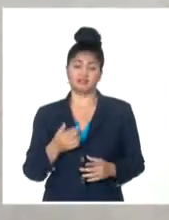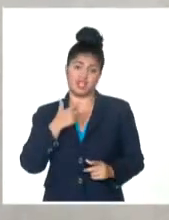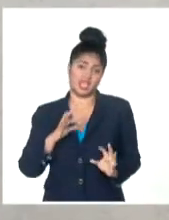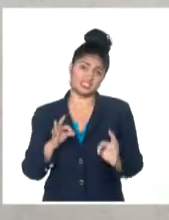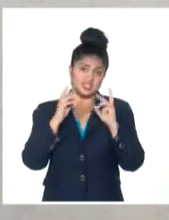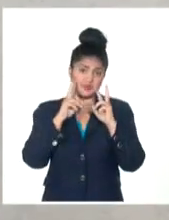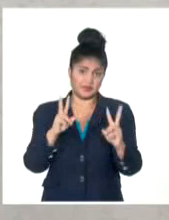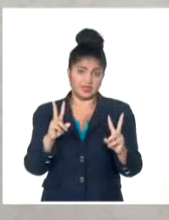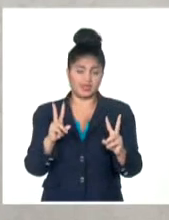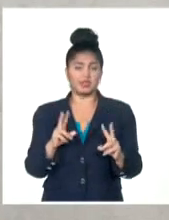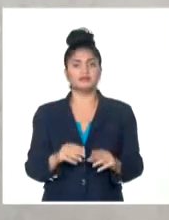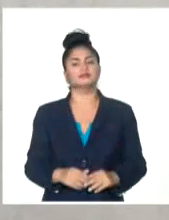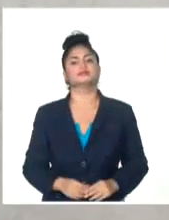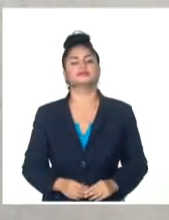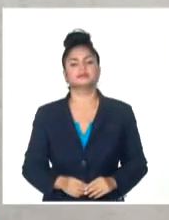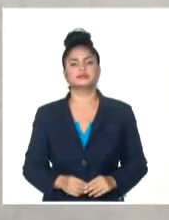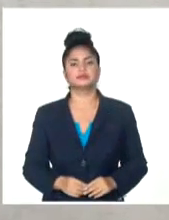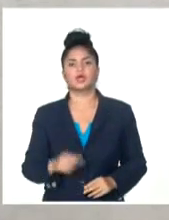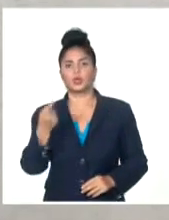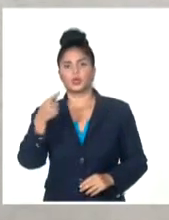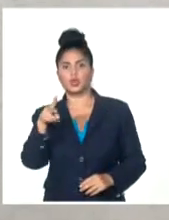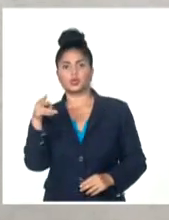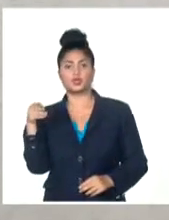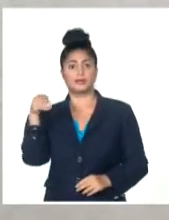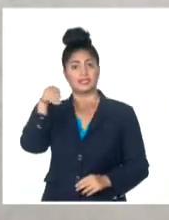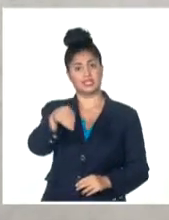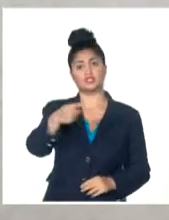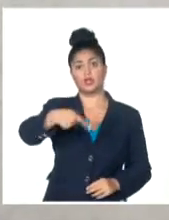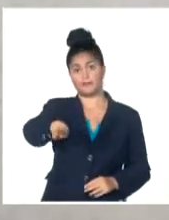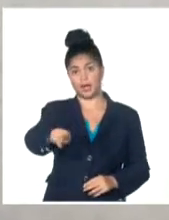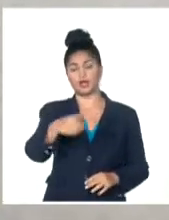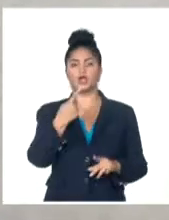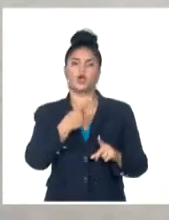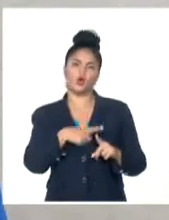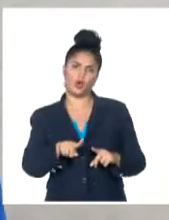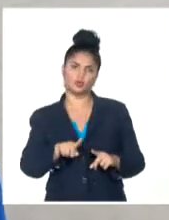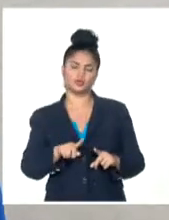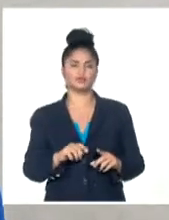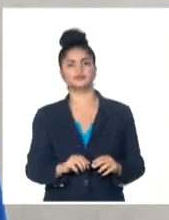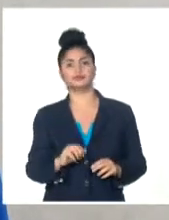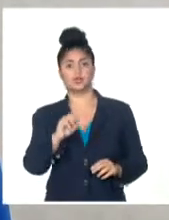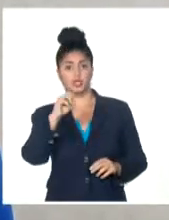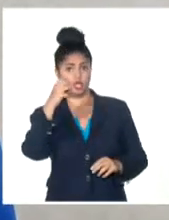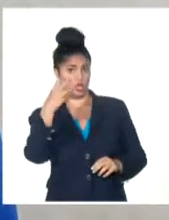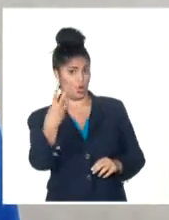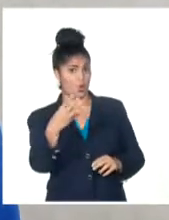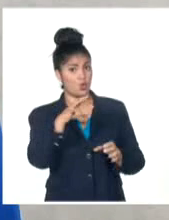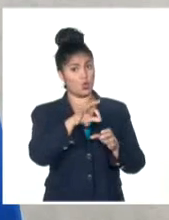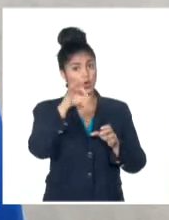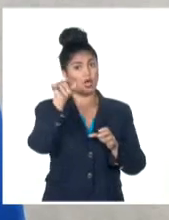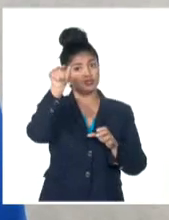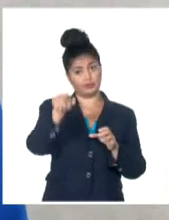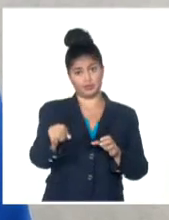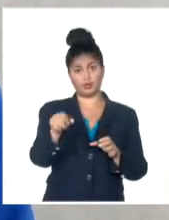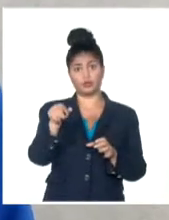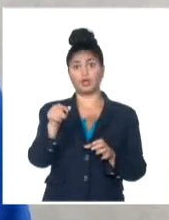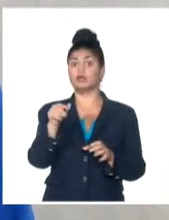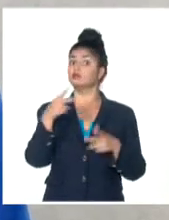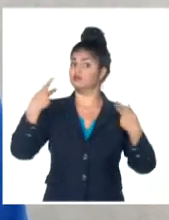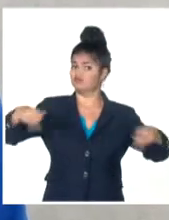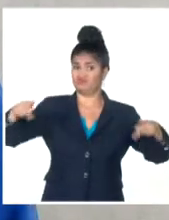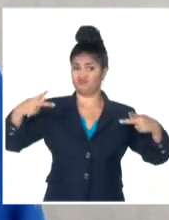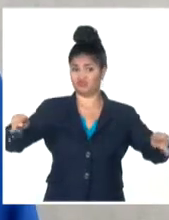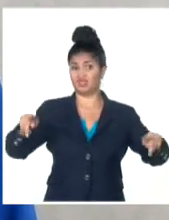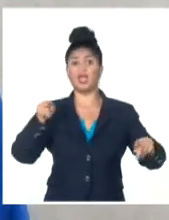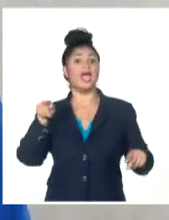6 derrotas en 12 presentaciones, sino también en lo cualitativo, porque 4 de los más connotados boxeadores de la escuadra se